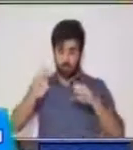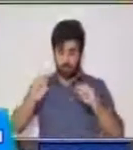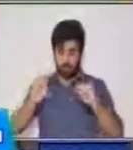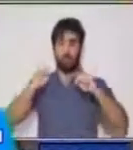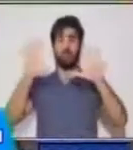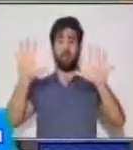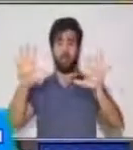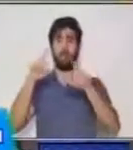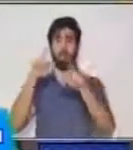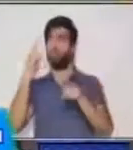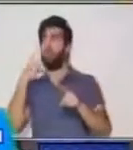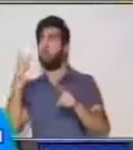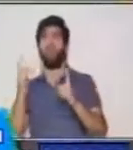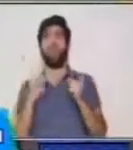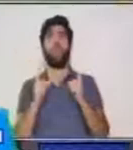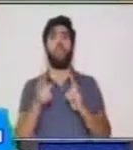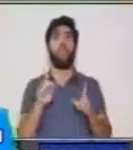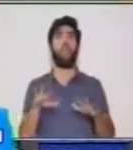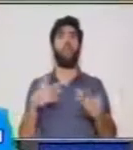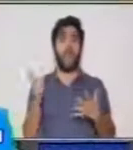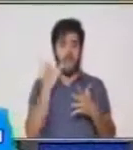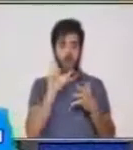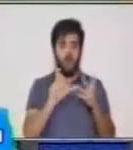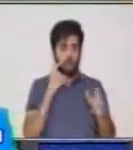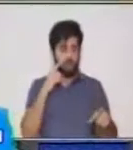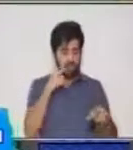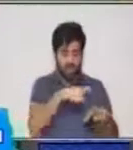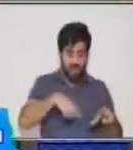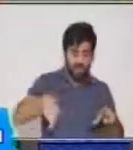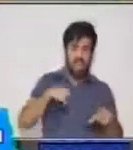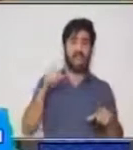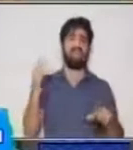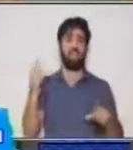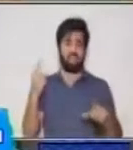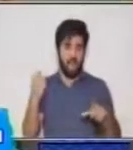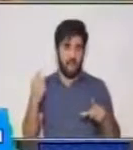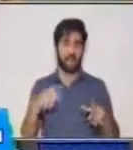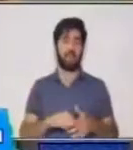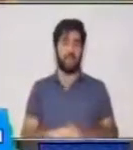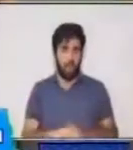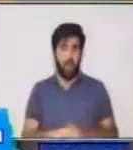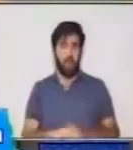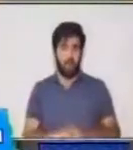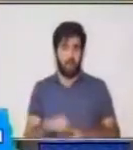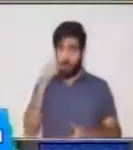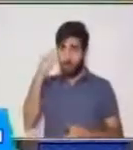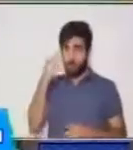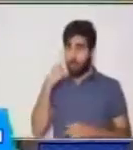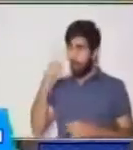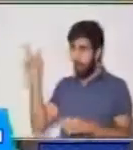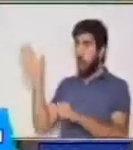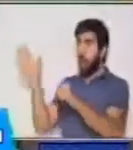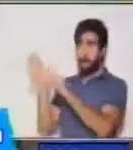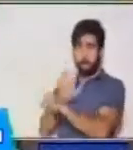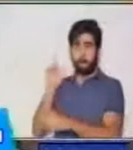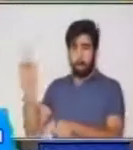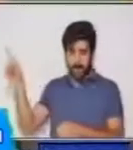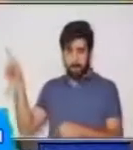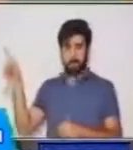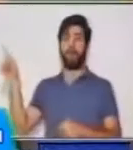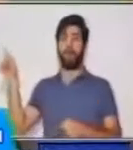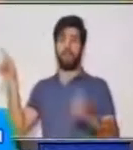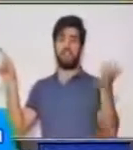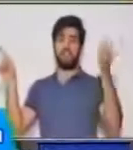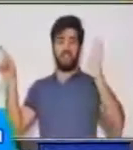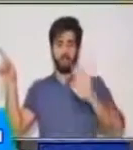atención y darte cuenta cuál de los objetos es el que hace falta. Como sé que tienes a la mano tu portafolio Aprendo en Casa o tu cuaderno de comunicación